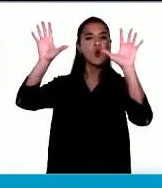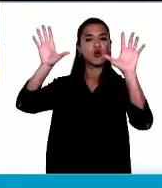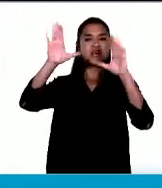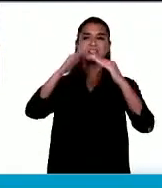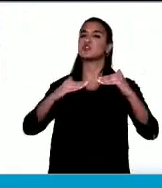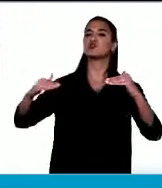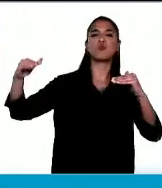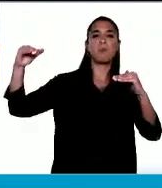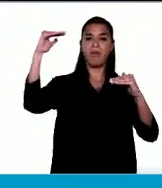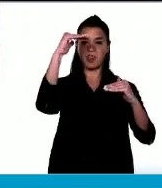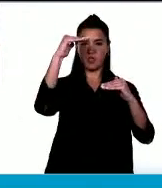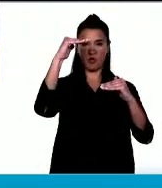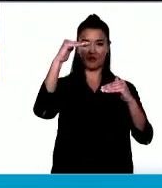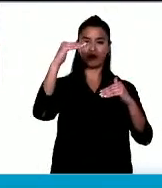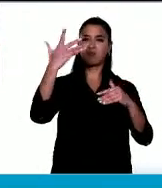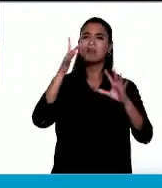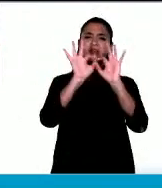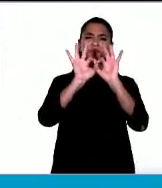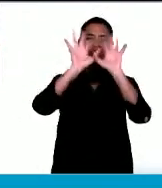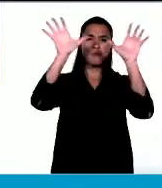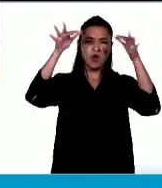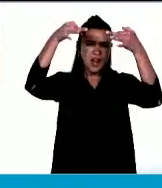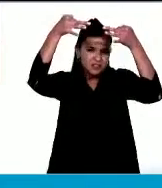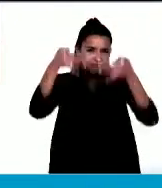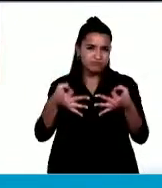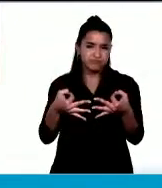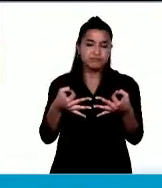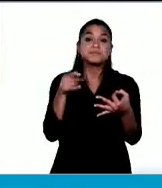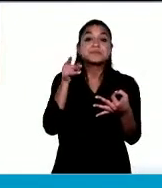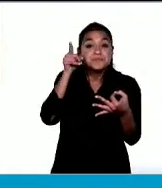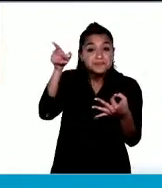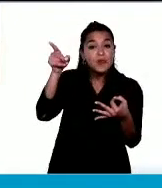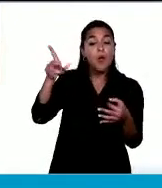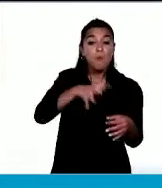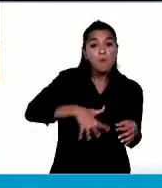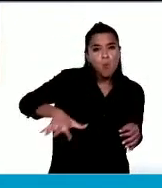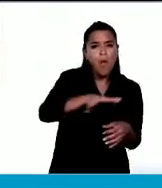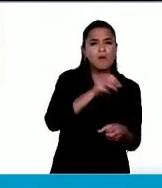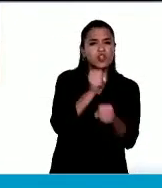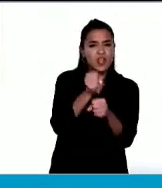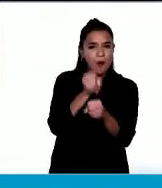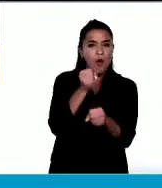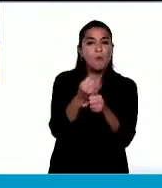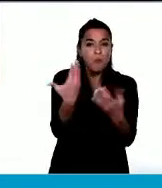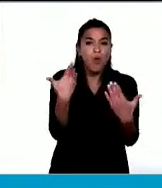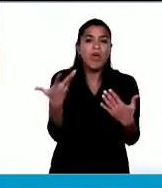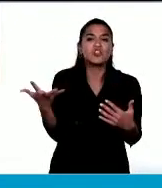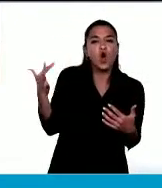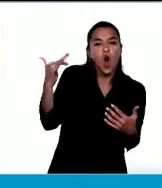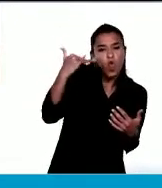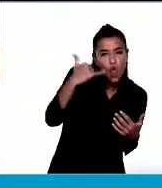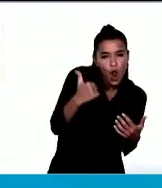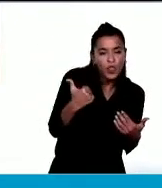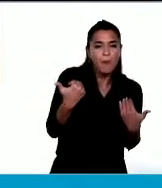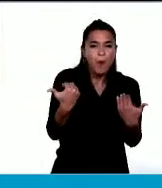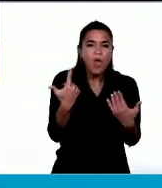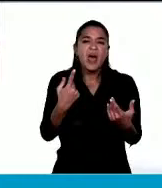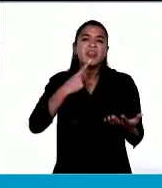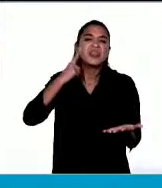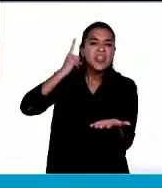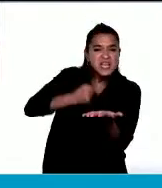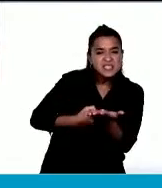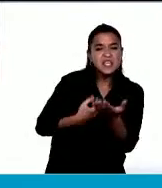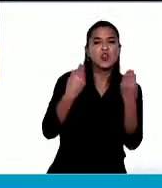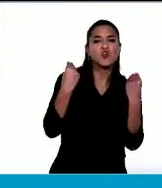superior a la más amplia de las democracias burguesas, allí donde el pueblo trabajador pueda cotidianamente deliberar y decidir sobre los